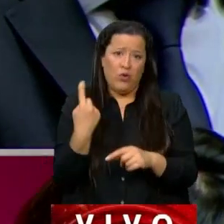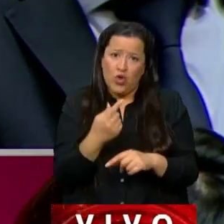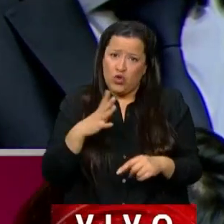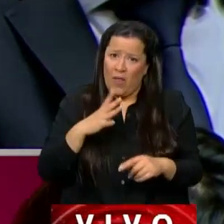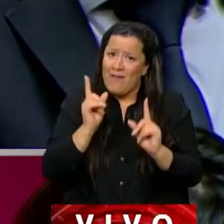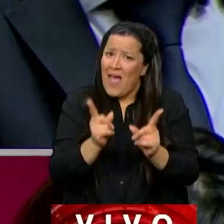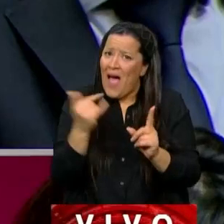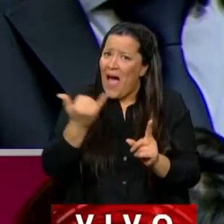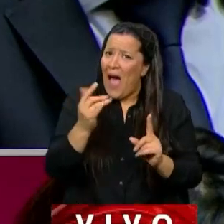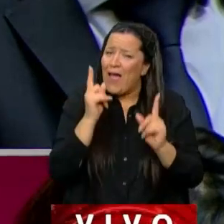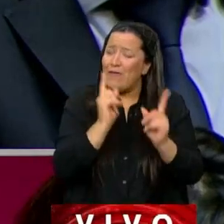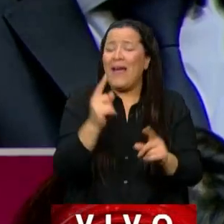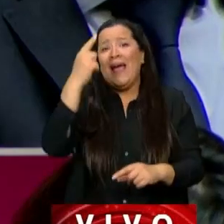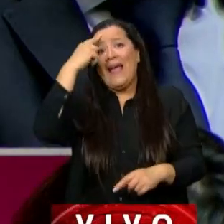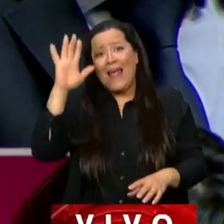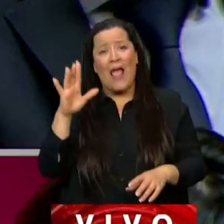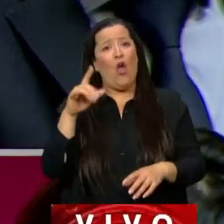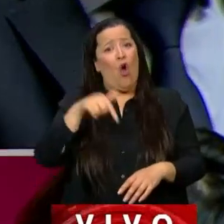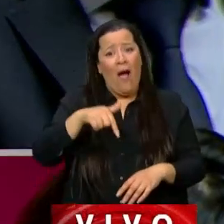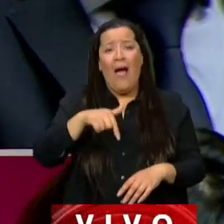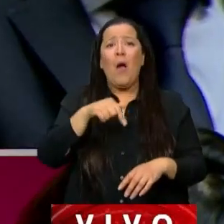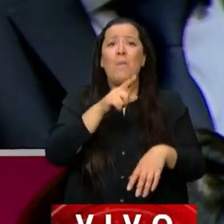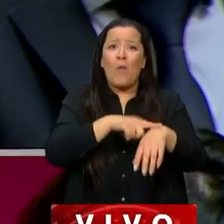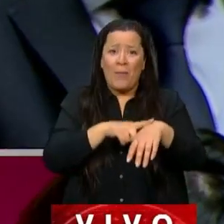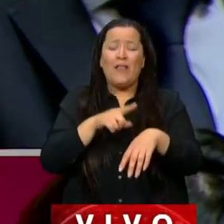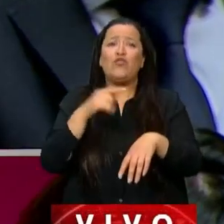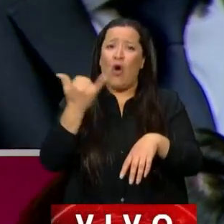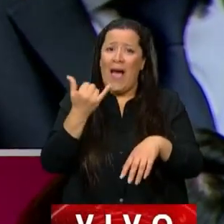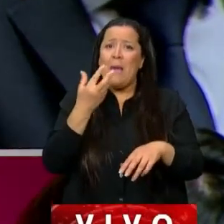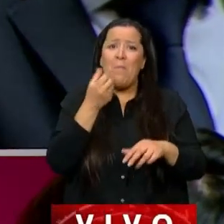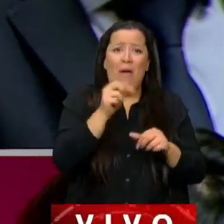sucediendo y creo yo empeorando en muchos sentidos,